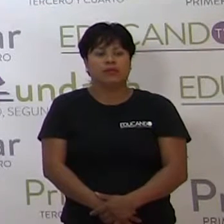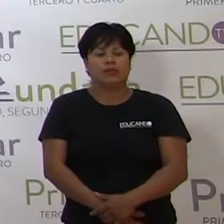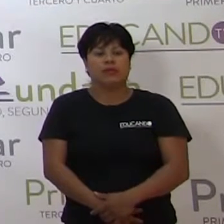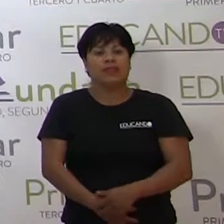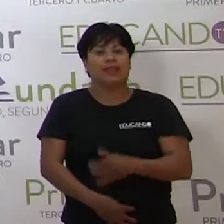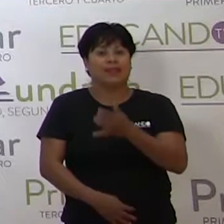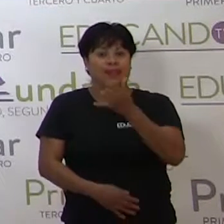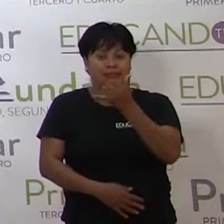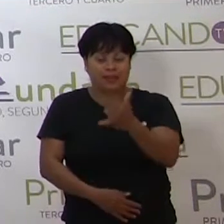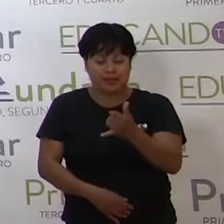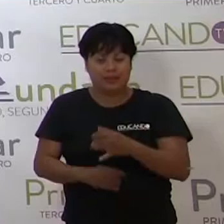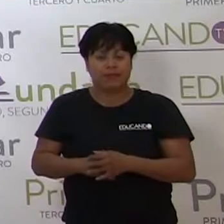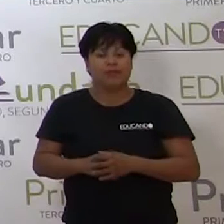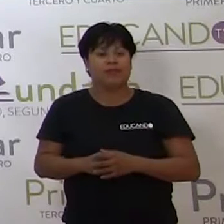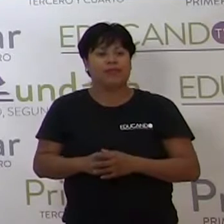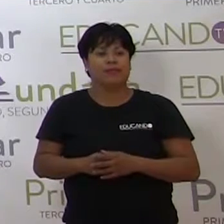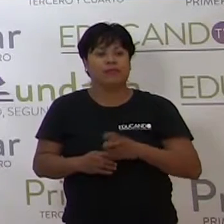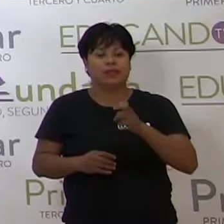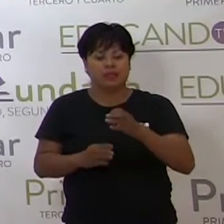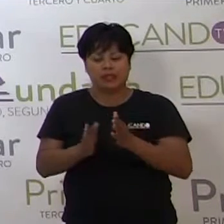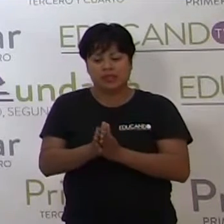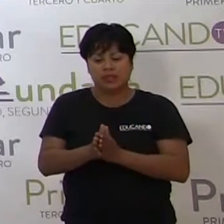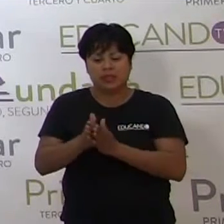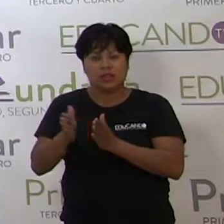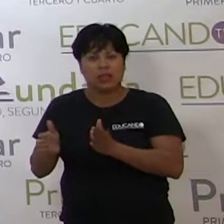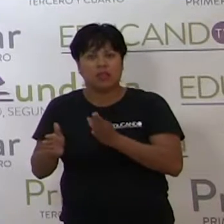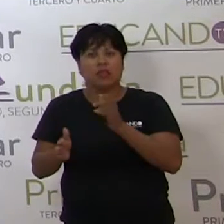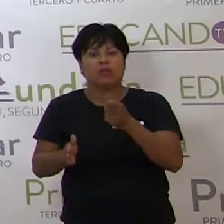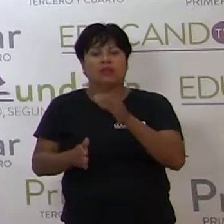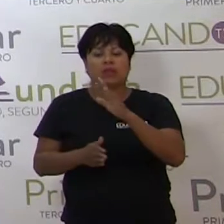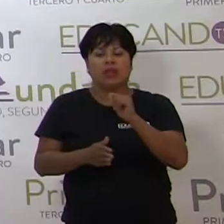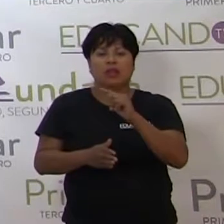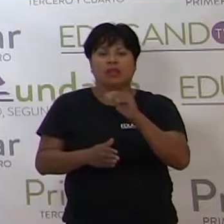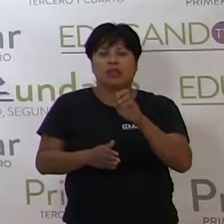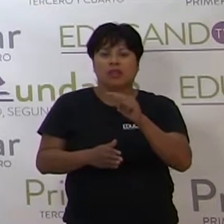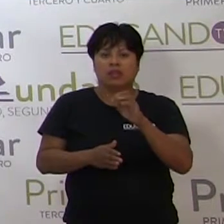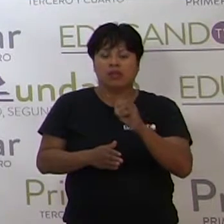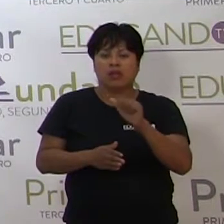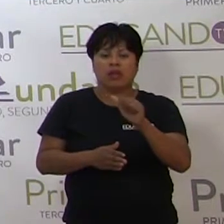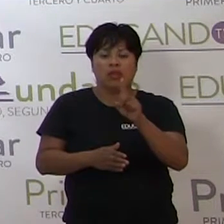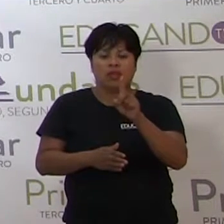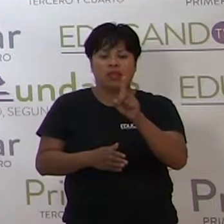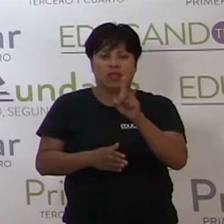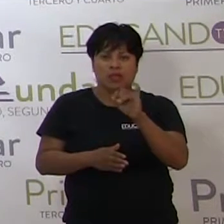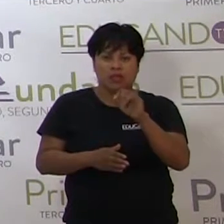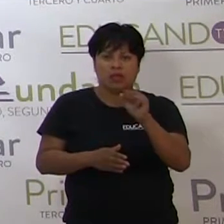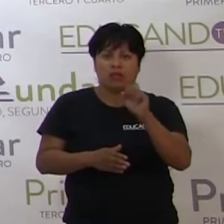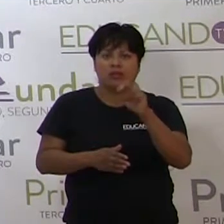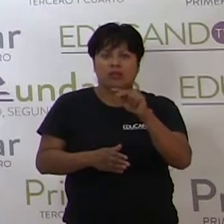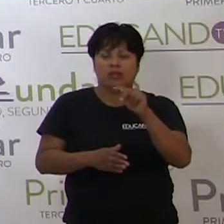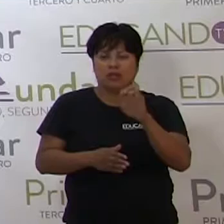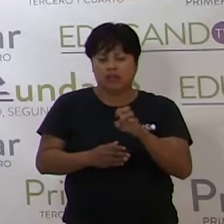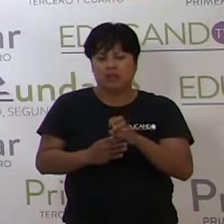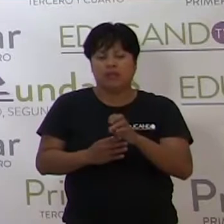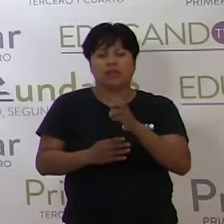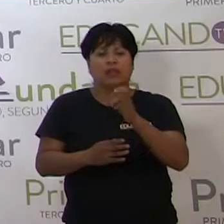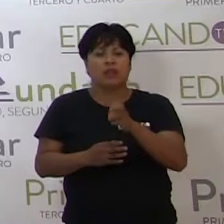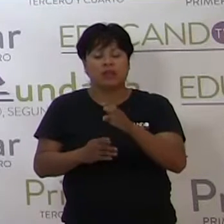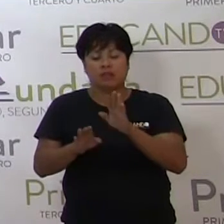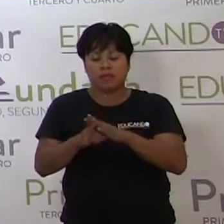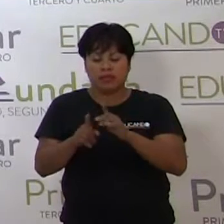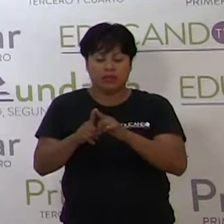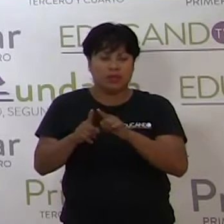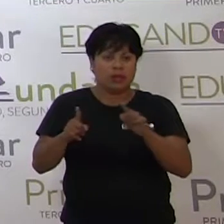Y el que está al lado es cateto adyacente. Y el lado más